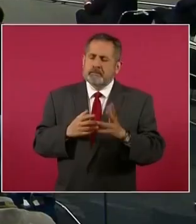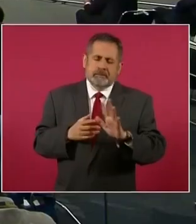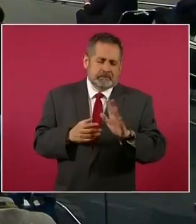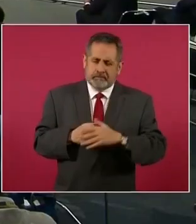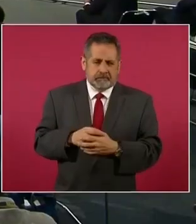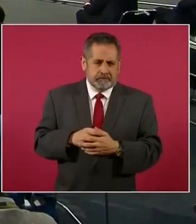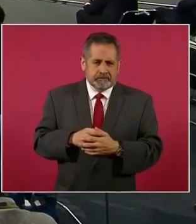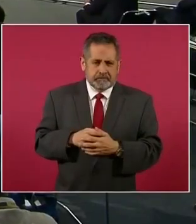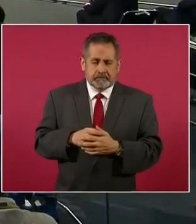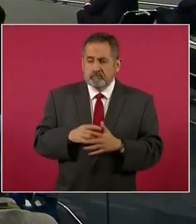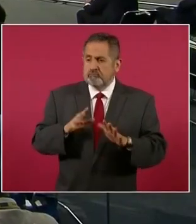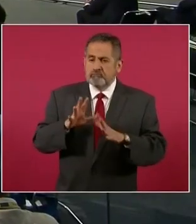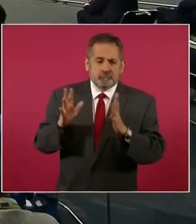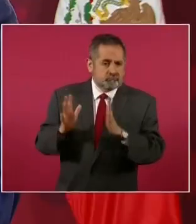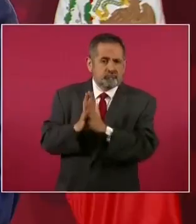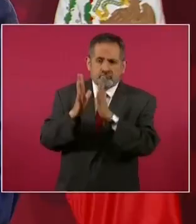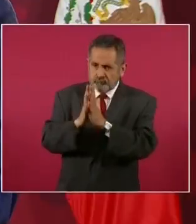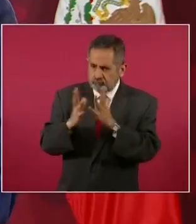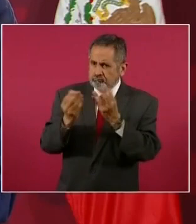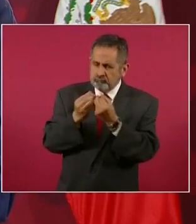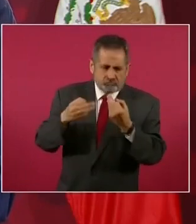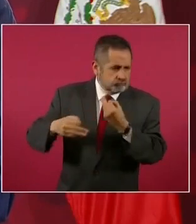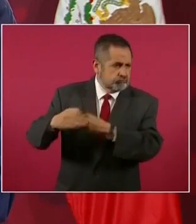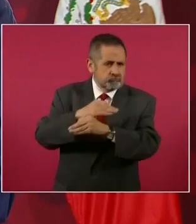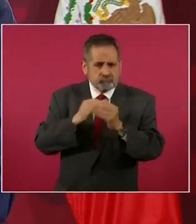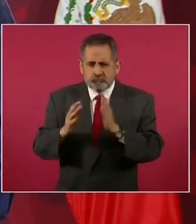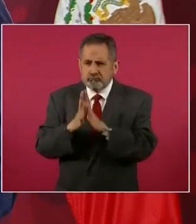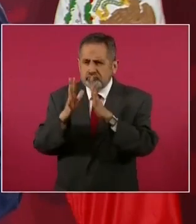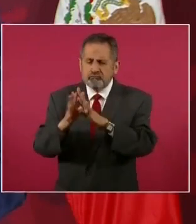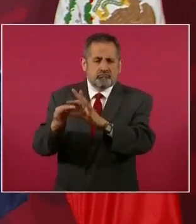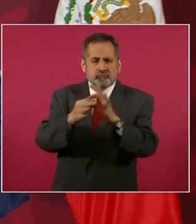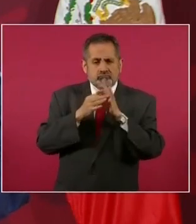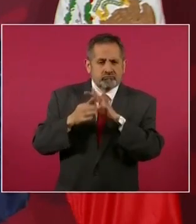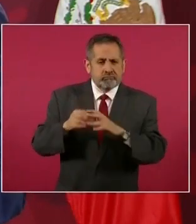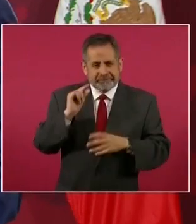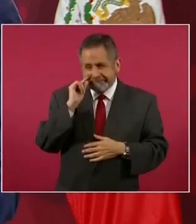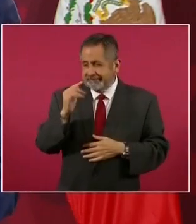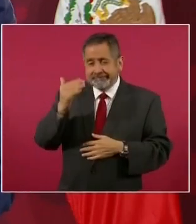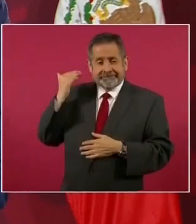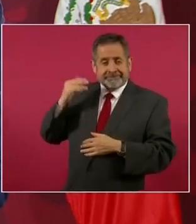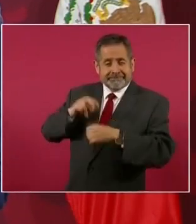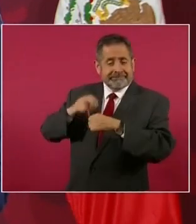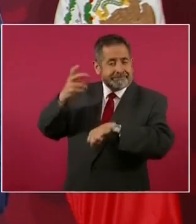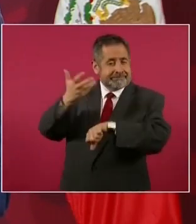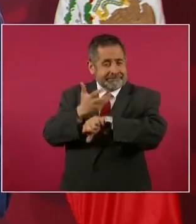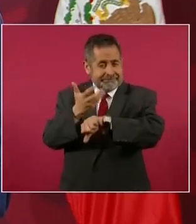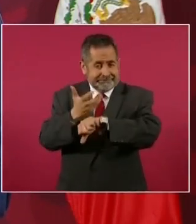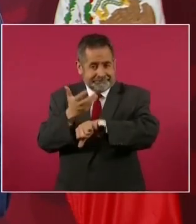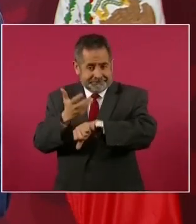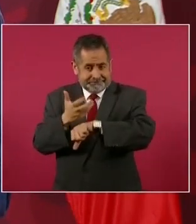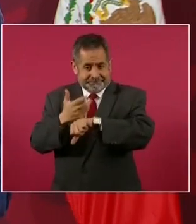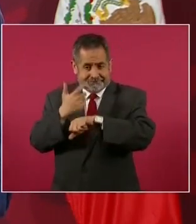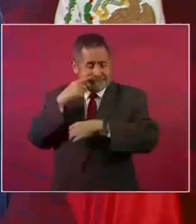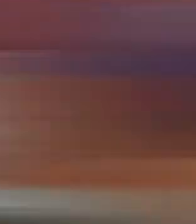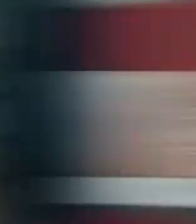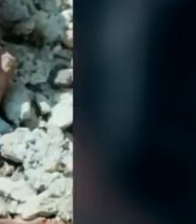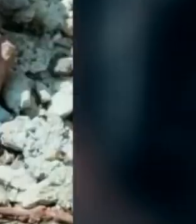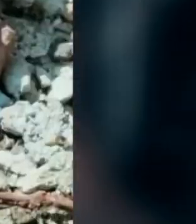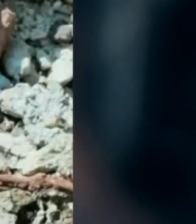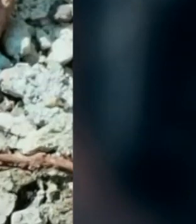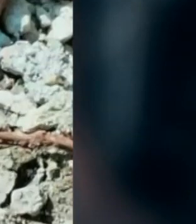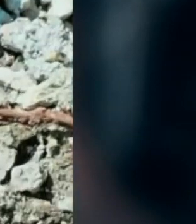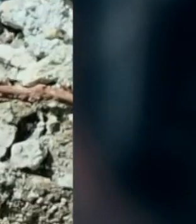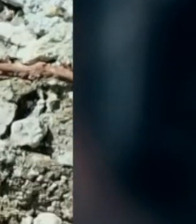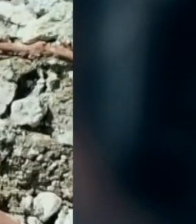matutina. Fue, digamos, mesurado en cuanto a la discrepancia de la muerte que mantienen pues las fiscalías de Morelos y la Ciudad de México, usted lo